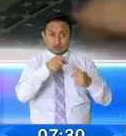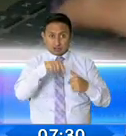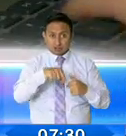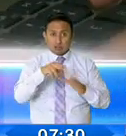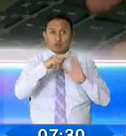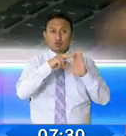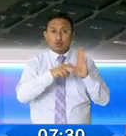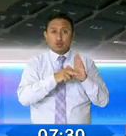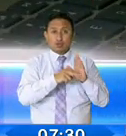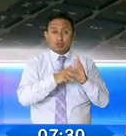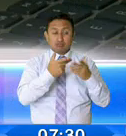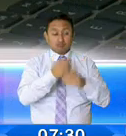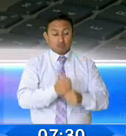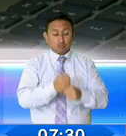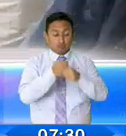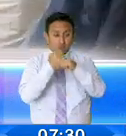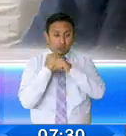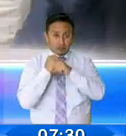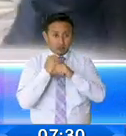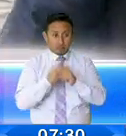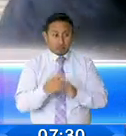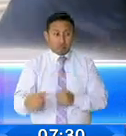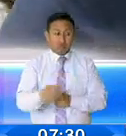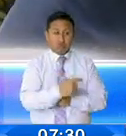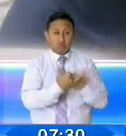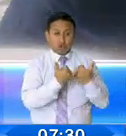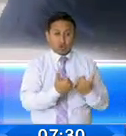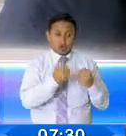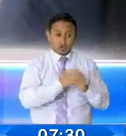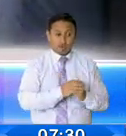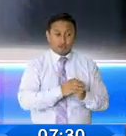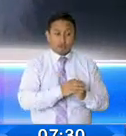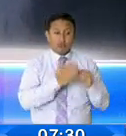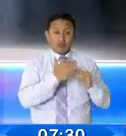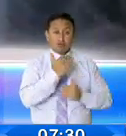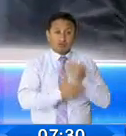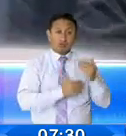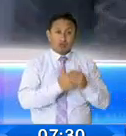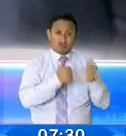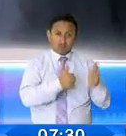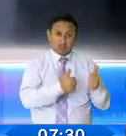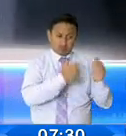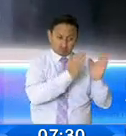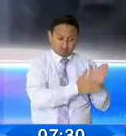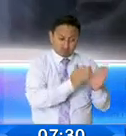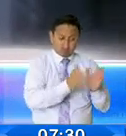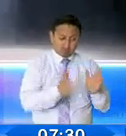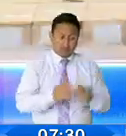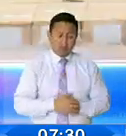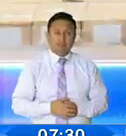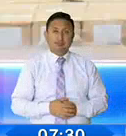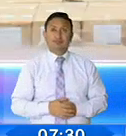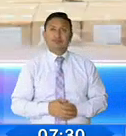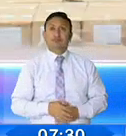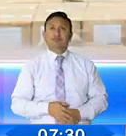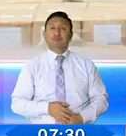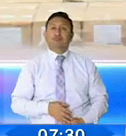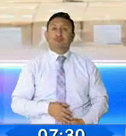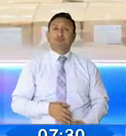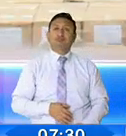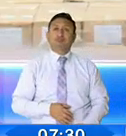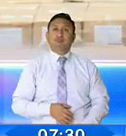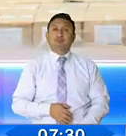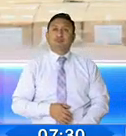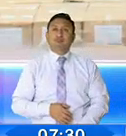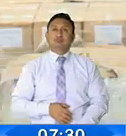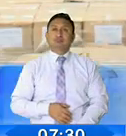normativa que los obligue a garantizar que estos objetos tengan un procesamiento adecuado cuando sean obsoletos. Y cuando no tenemos una legislación